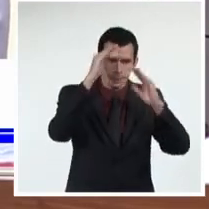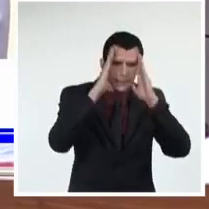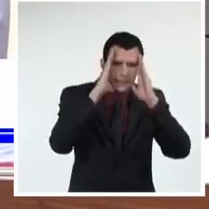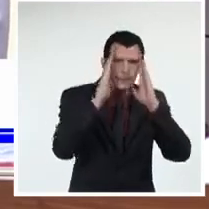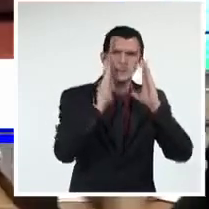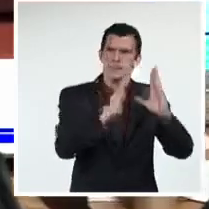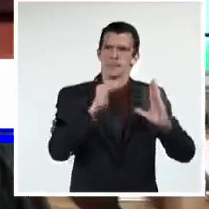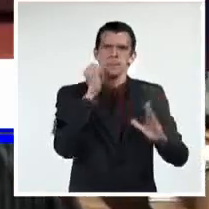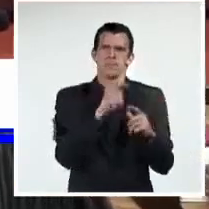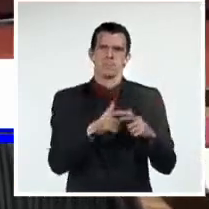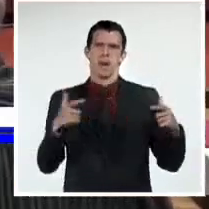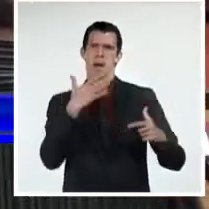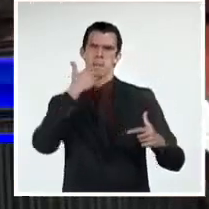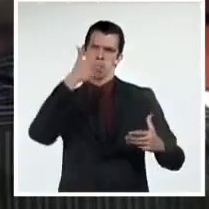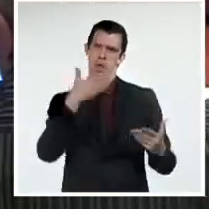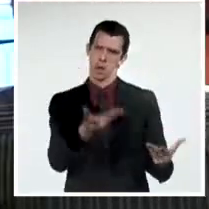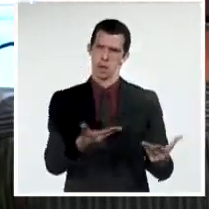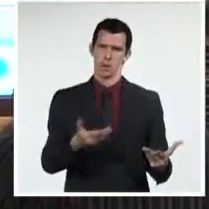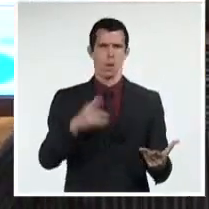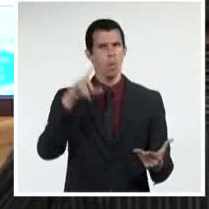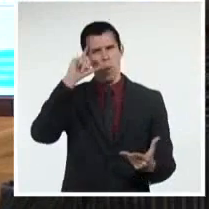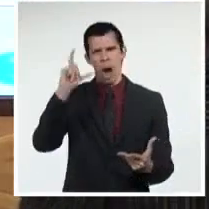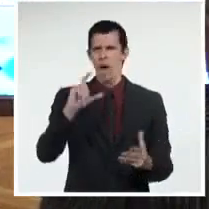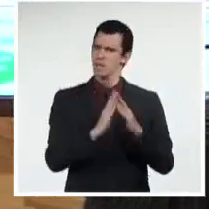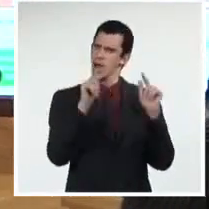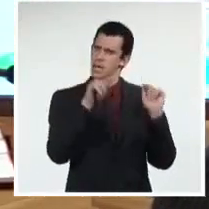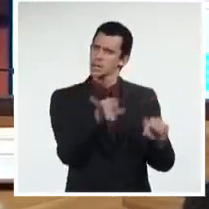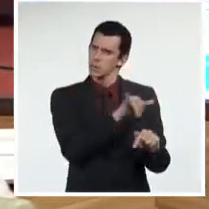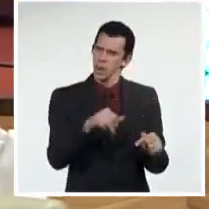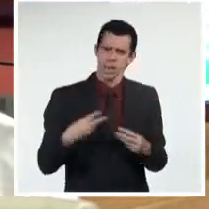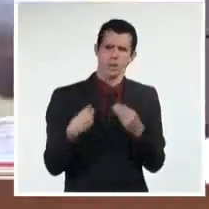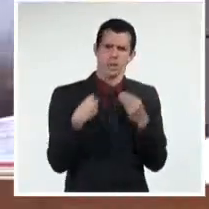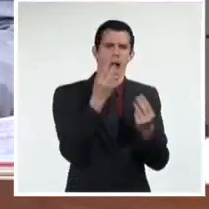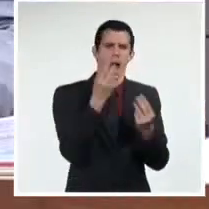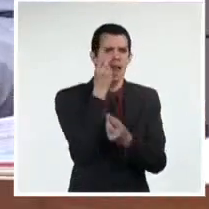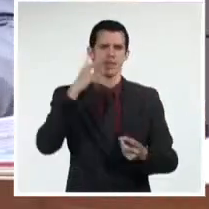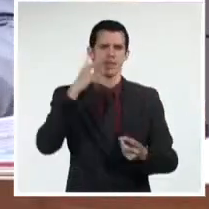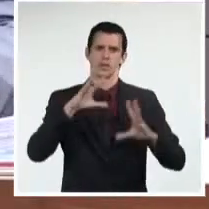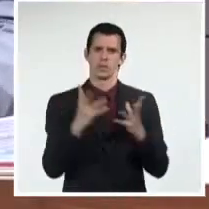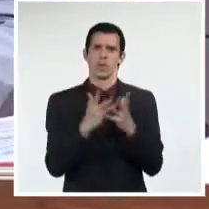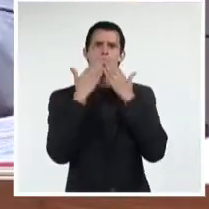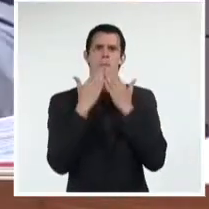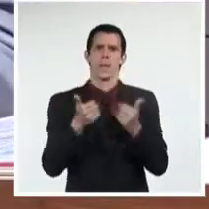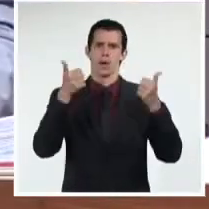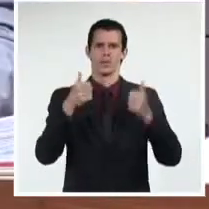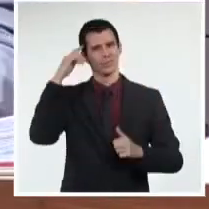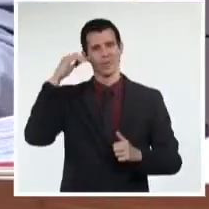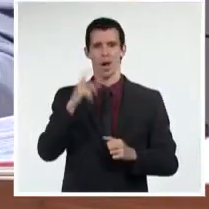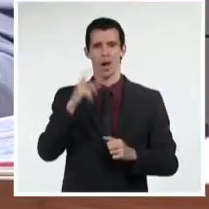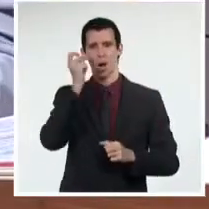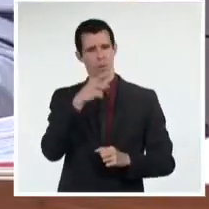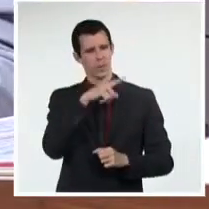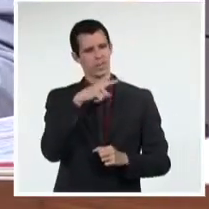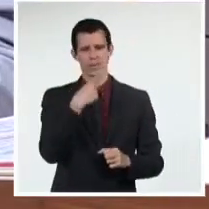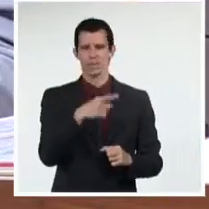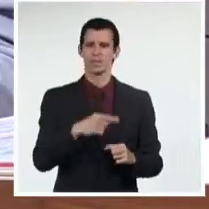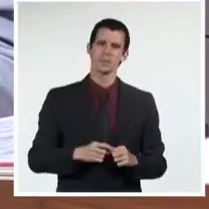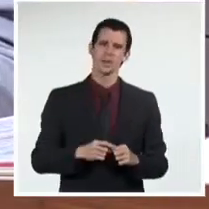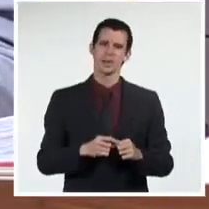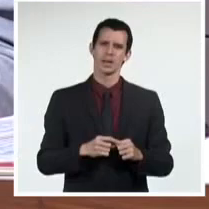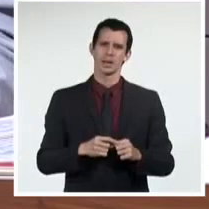amplio sentido de la palabra, y el Plan Turquino, que ha ido renaciendo, conducido por el compañero Tapia y apoyado por varios